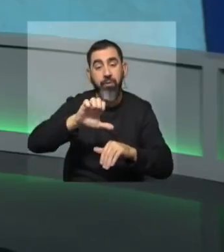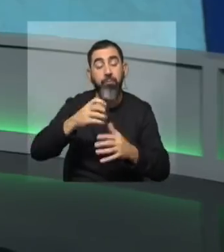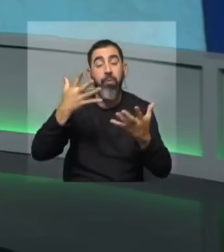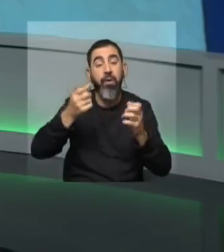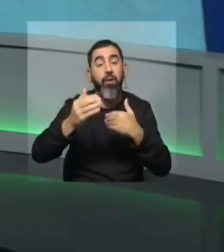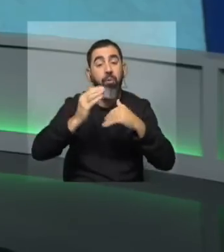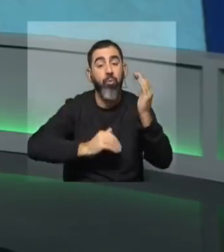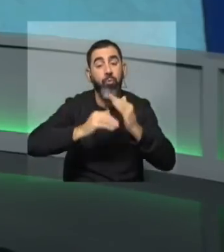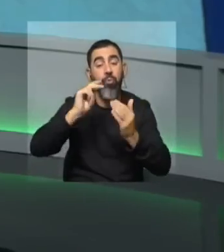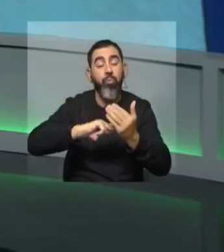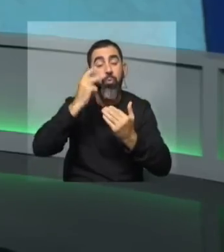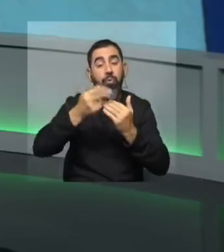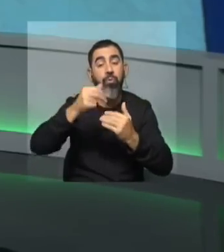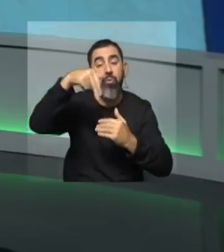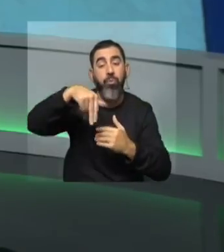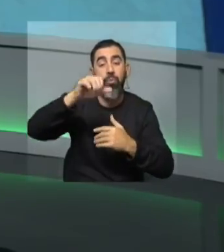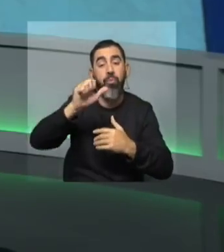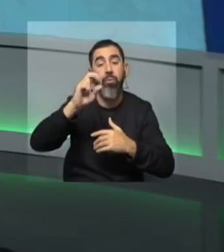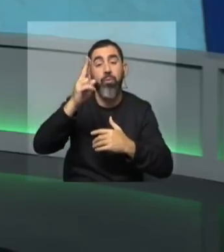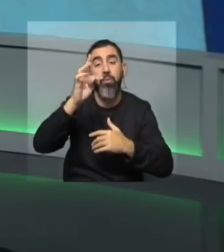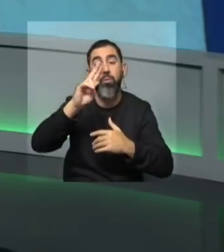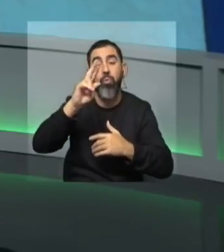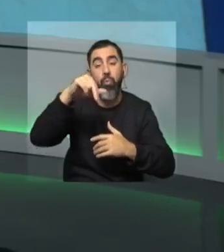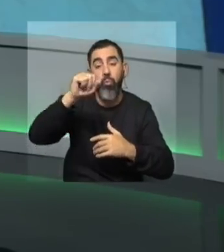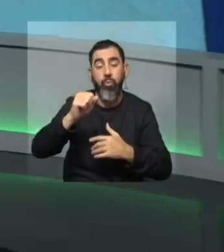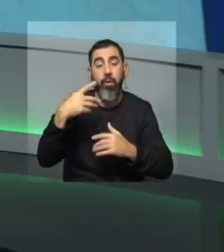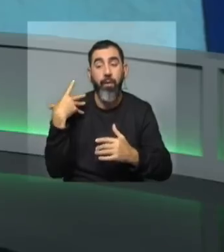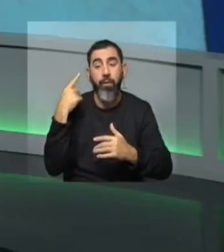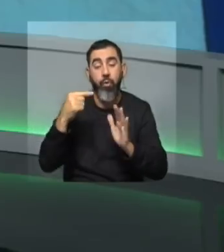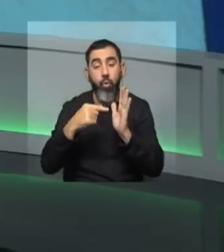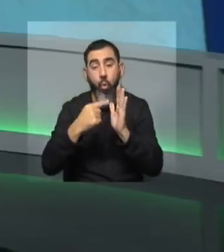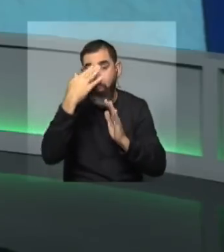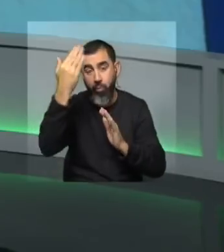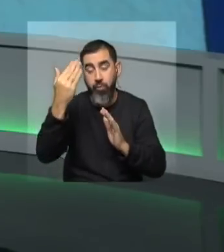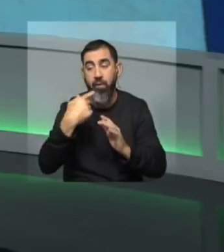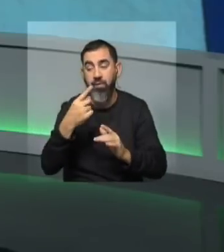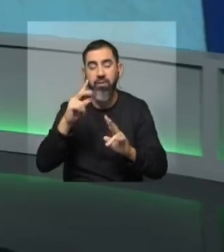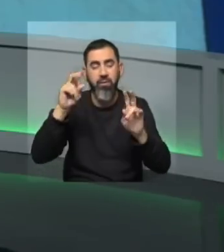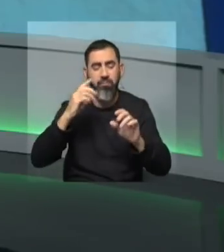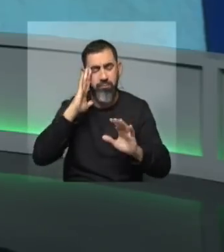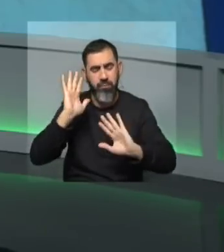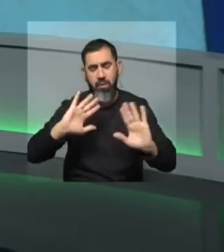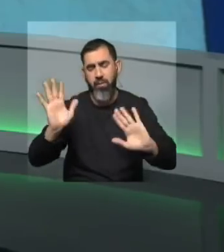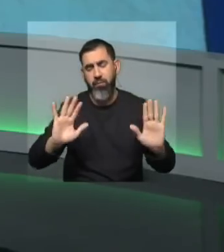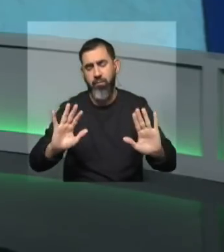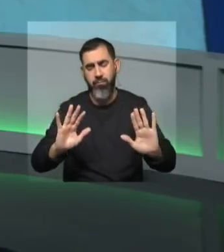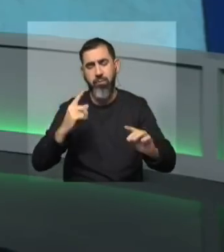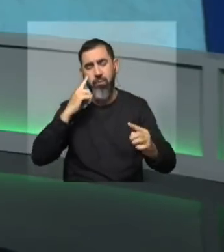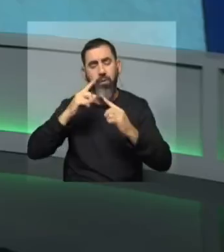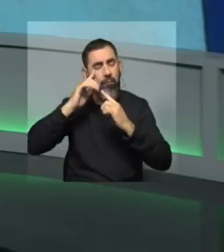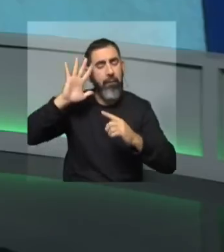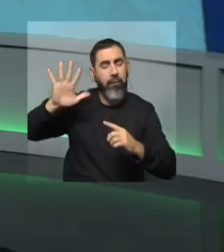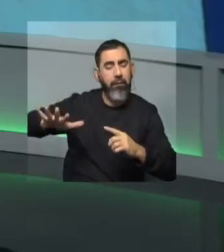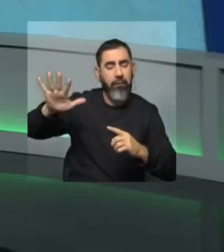pretenden construir el proyecto Neptuno. Para el director por la oposición de OSCE, Edgardo Ortuño, se trata de una medida desproporcionada que busca distraer